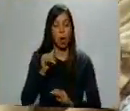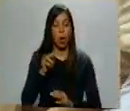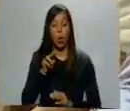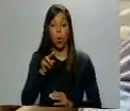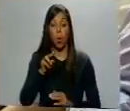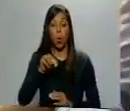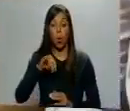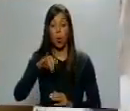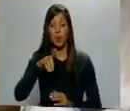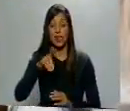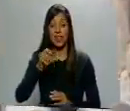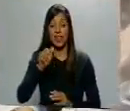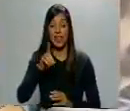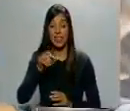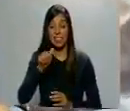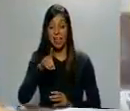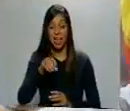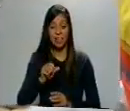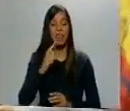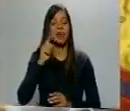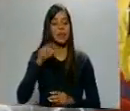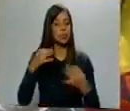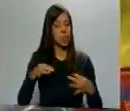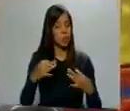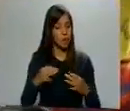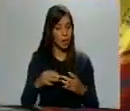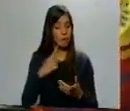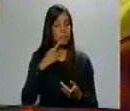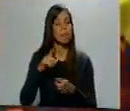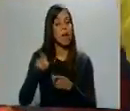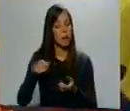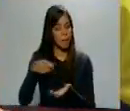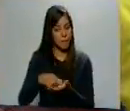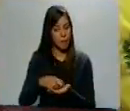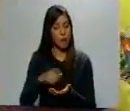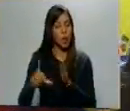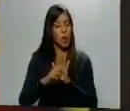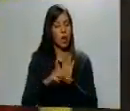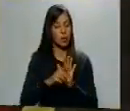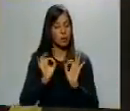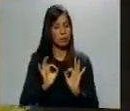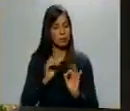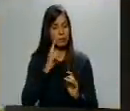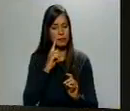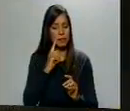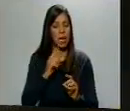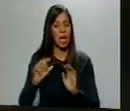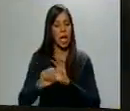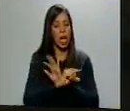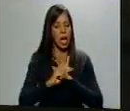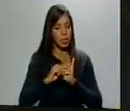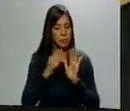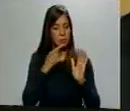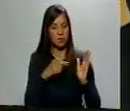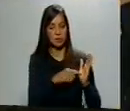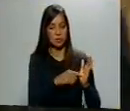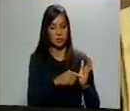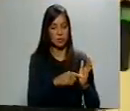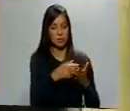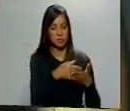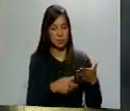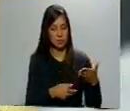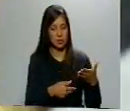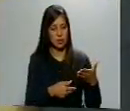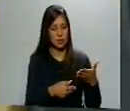tributaria normal. Esta ley también precisa que, en uno de sus artículos, que